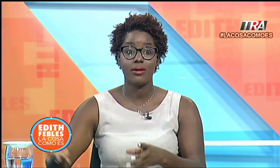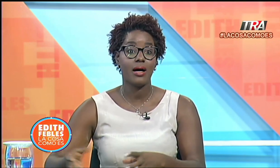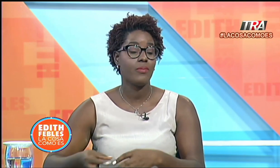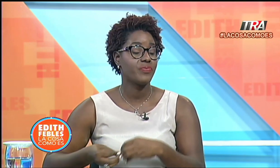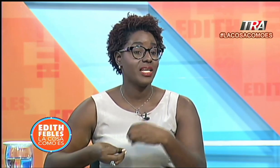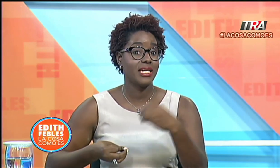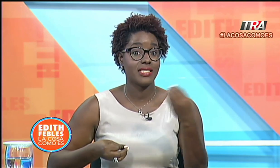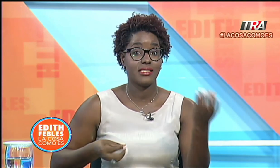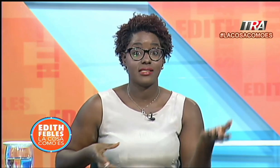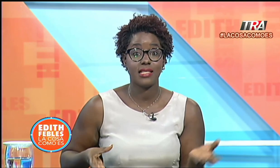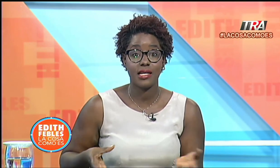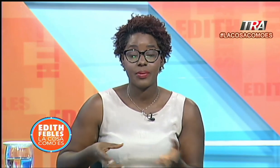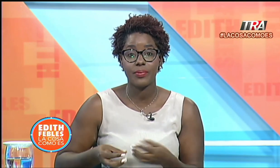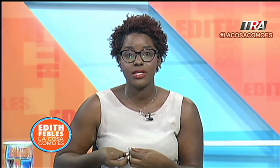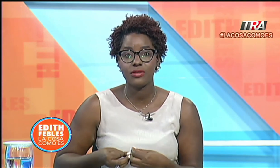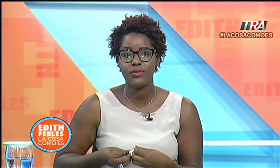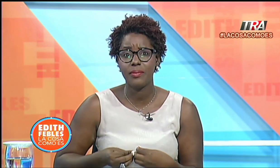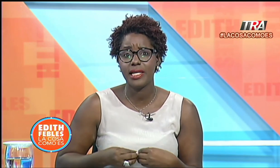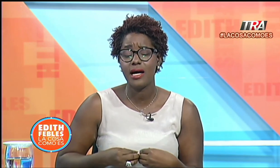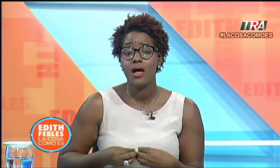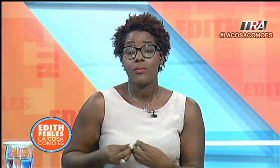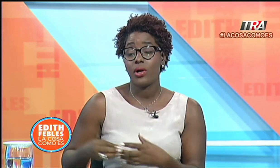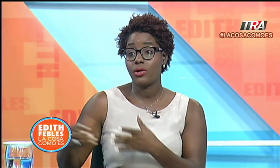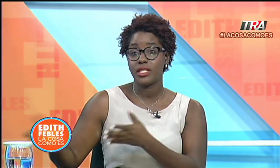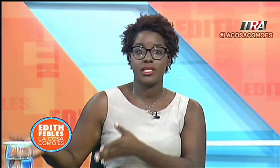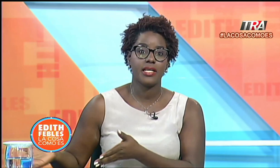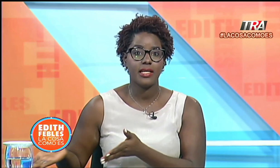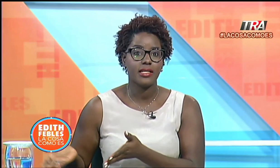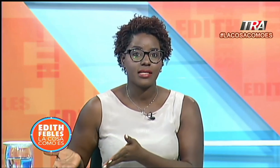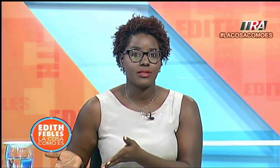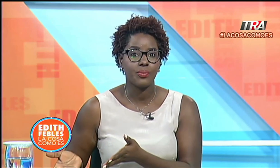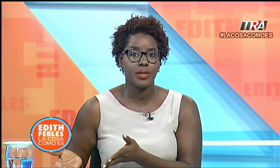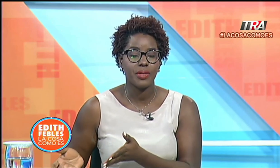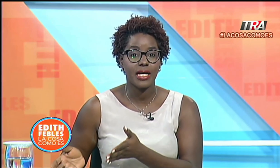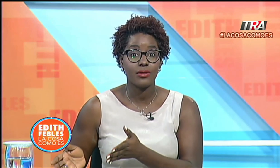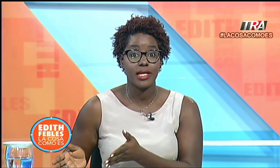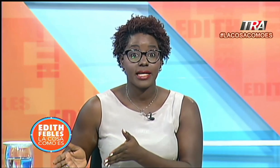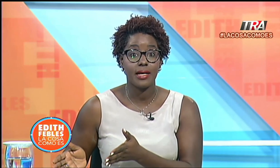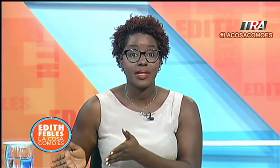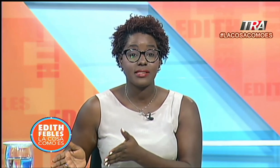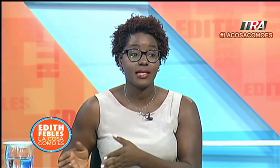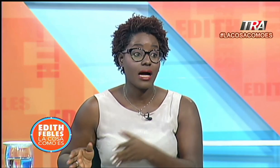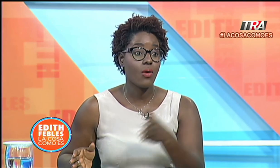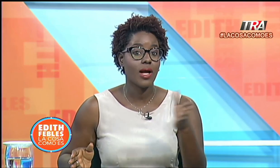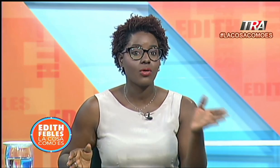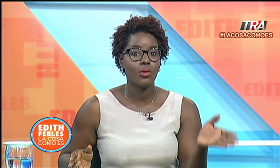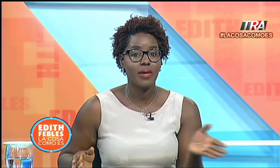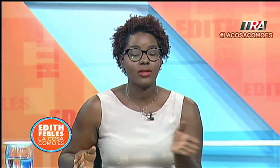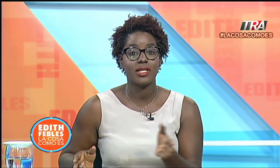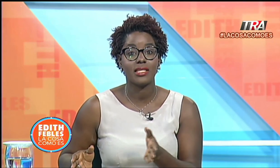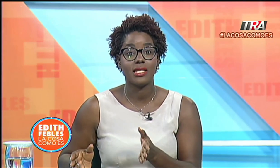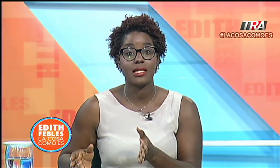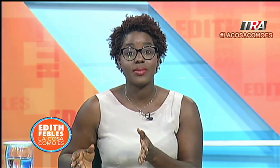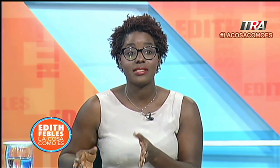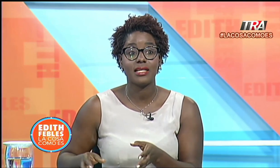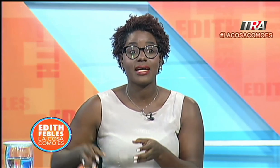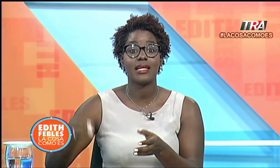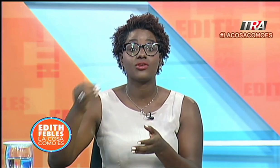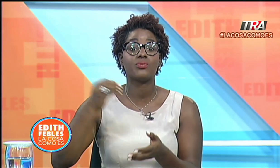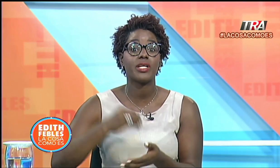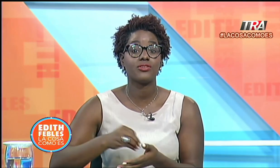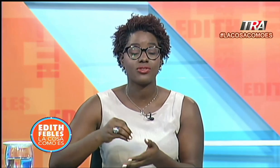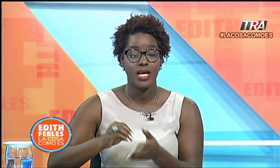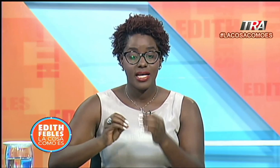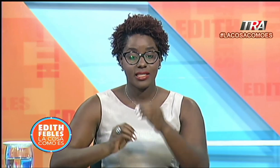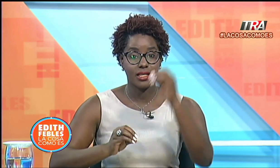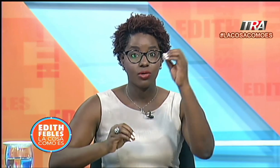su trabajo y las necesidades propias de su familia, pues lo que tiene que ir es al supermercado que le queda más cerca o al colmado que tiene también cerca, que